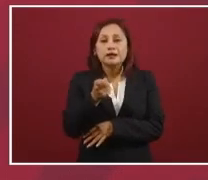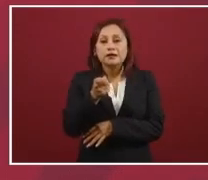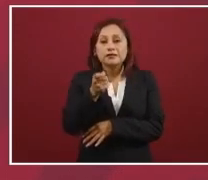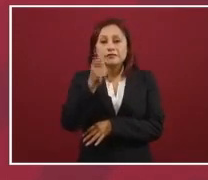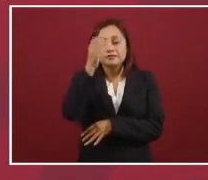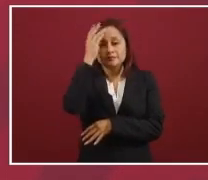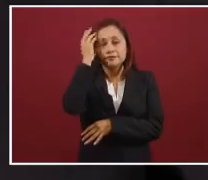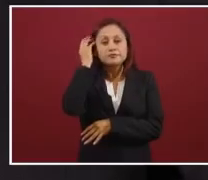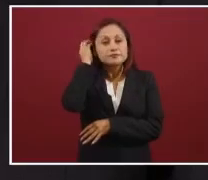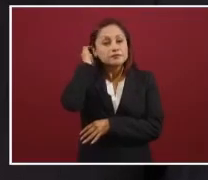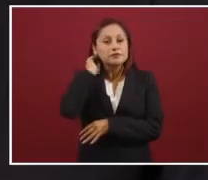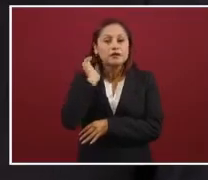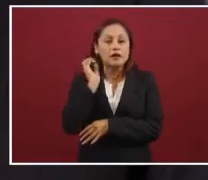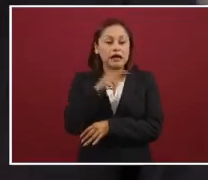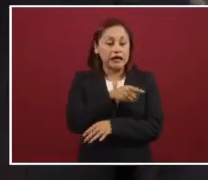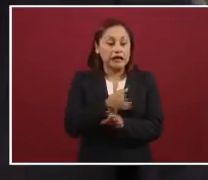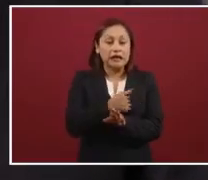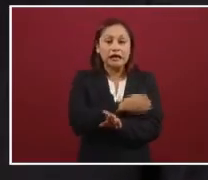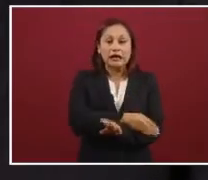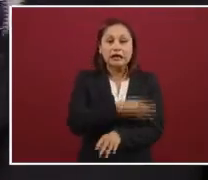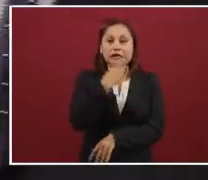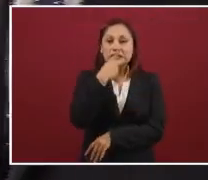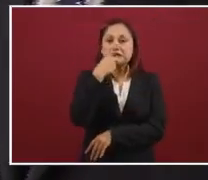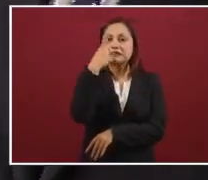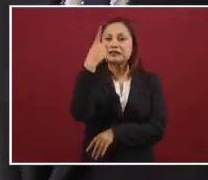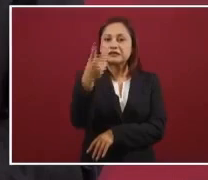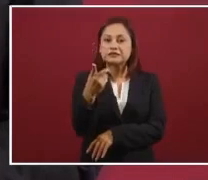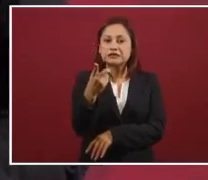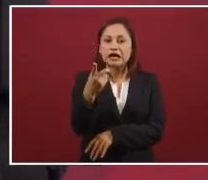se hablaba de privatizar